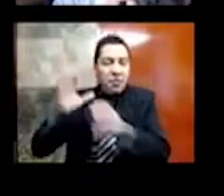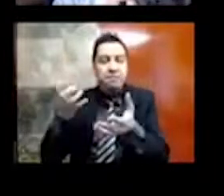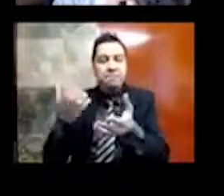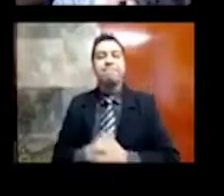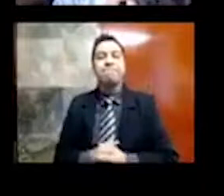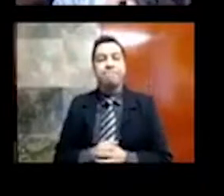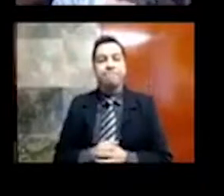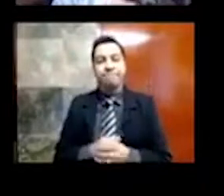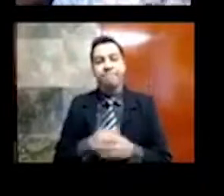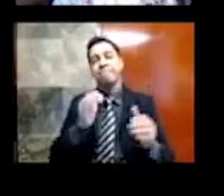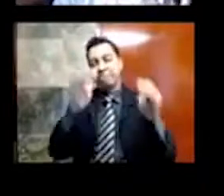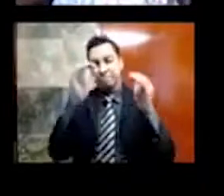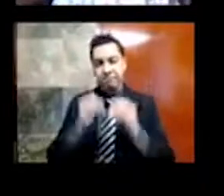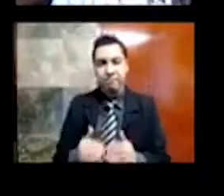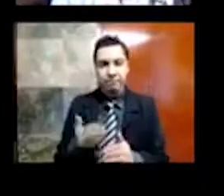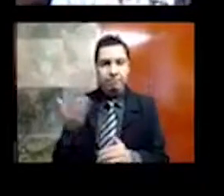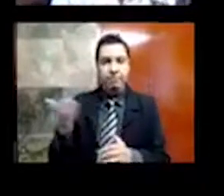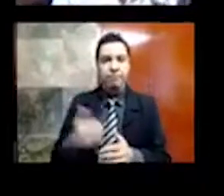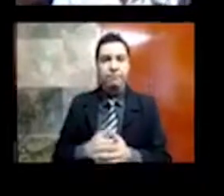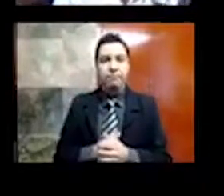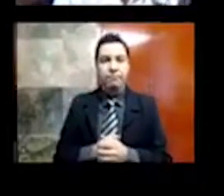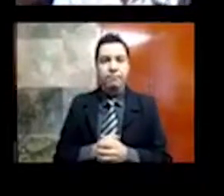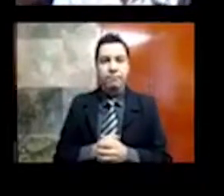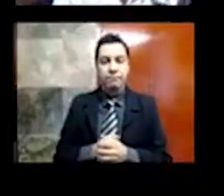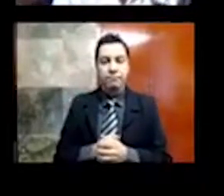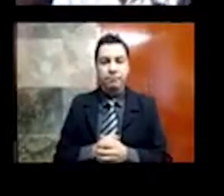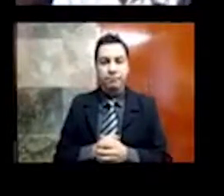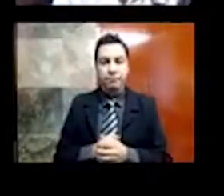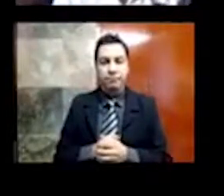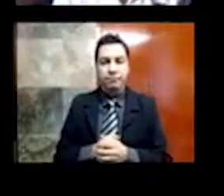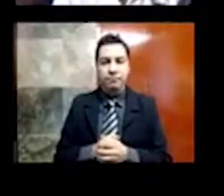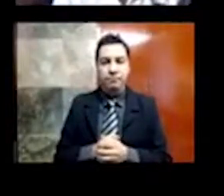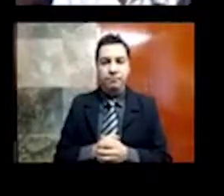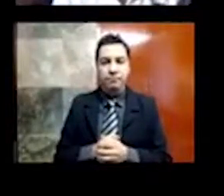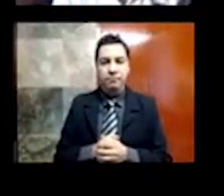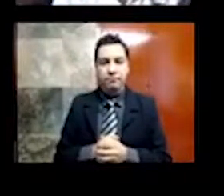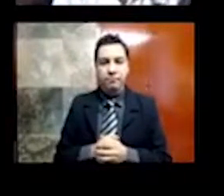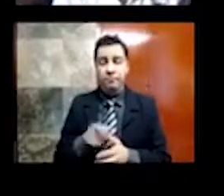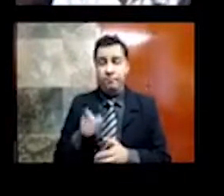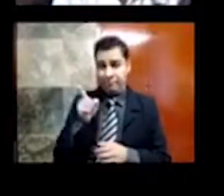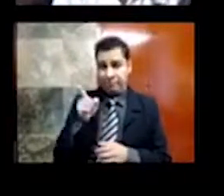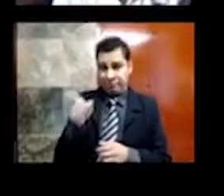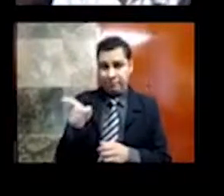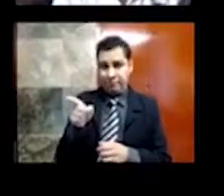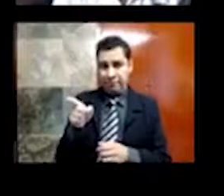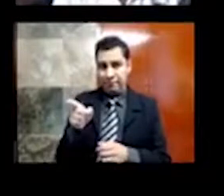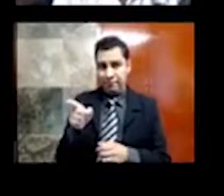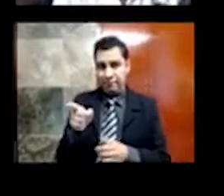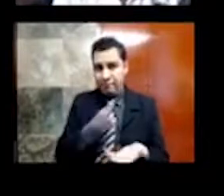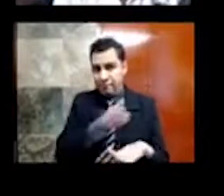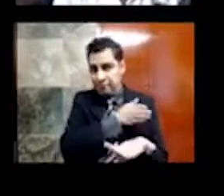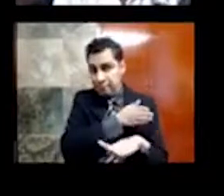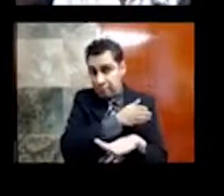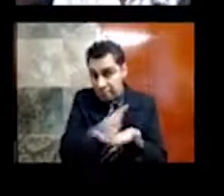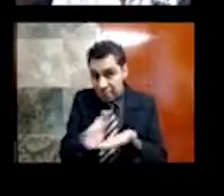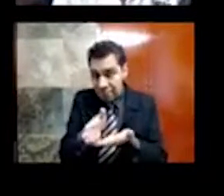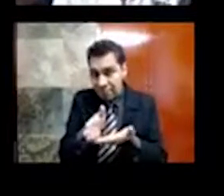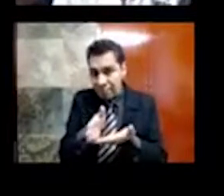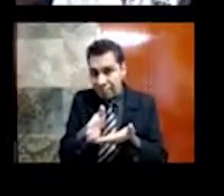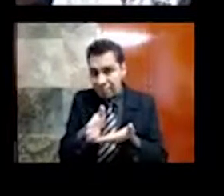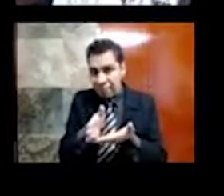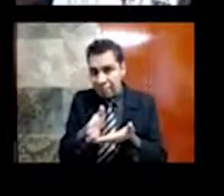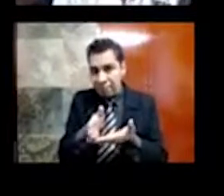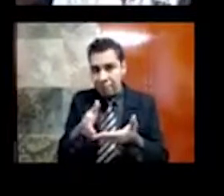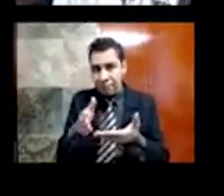vayamos entendiendo. Es invadida en el siglo VIII por grupos del sur, destruyen la pirámide